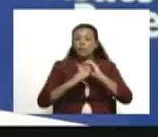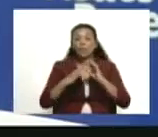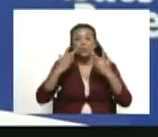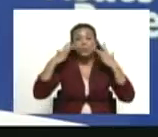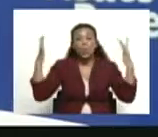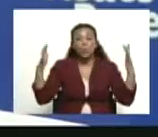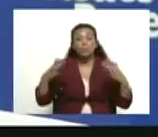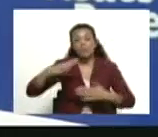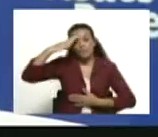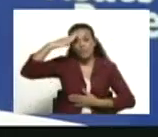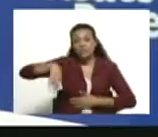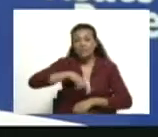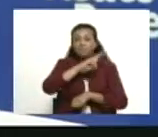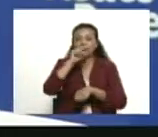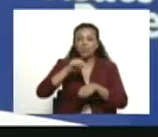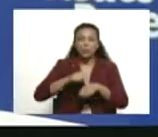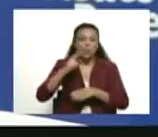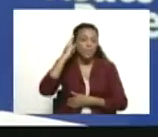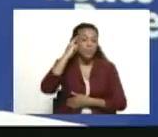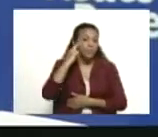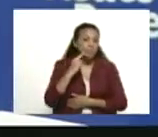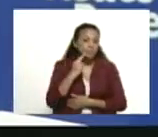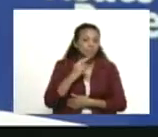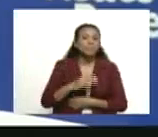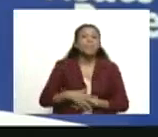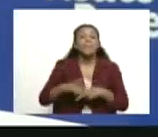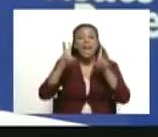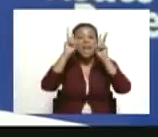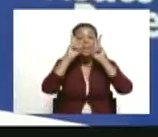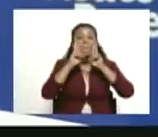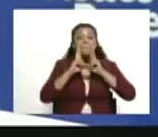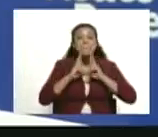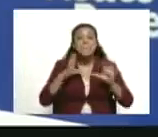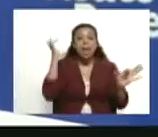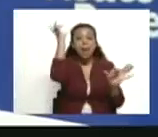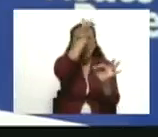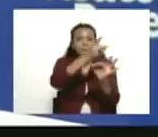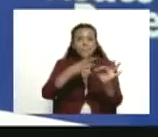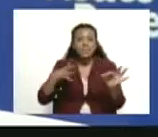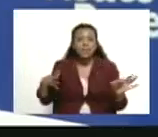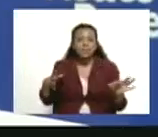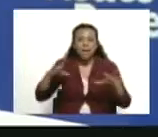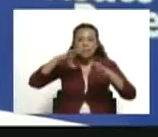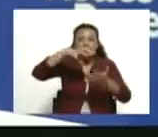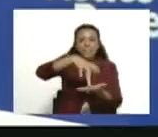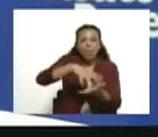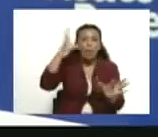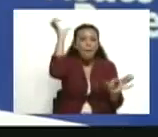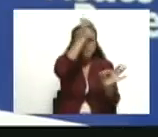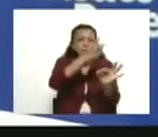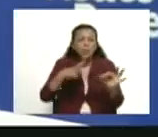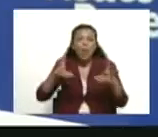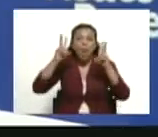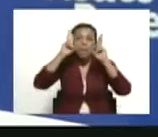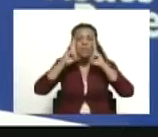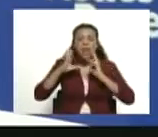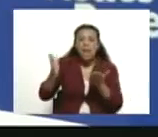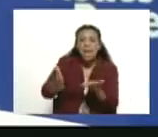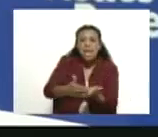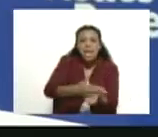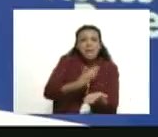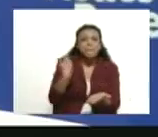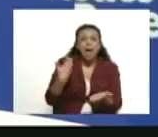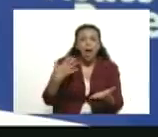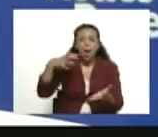gloriosa Fuerza Armada Nacional Bolivariana para limpiar el Amazonas, para recuperar el Amazonas, para acabar con